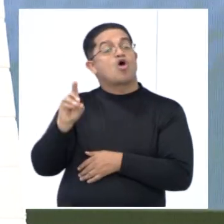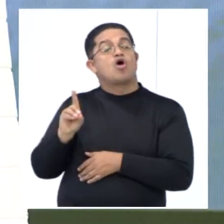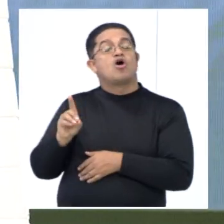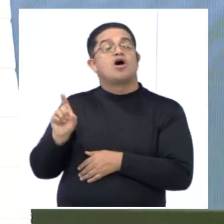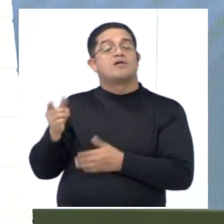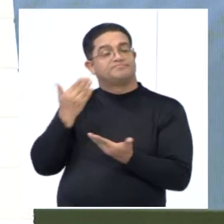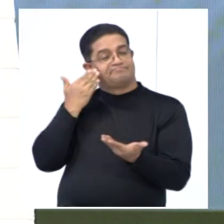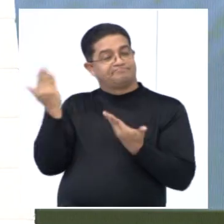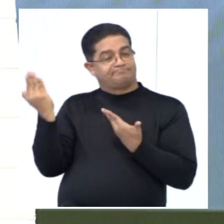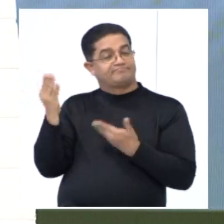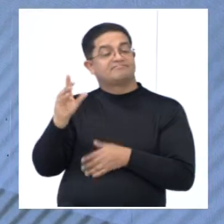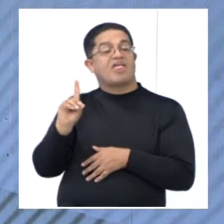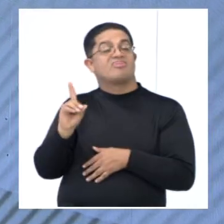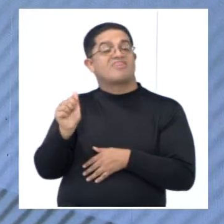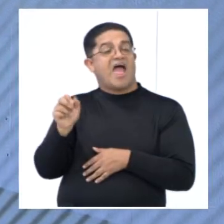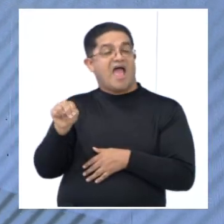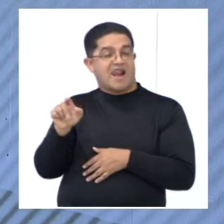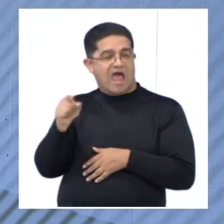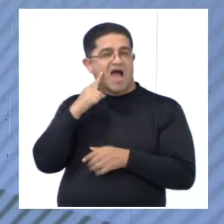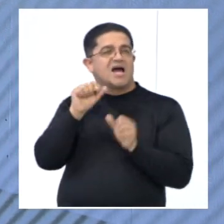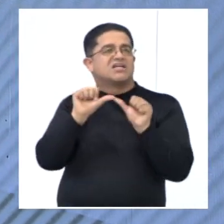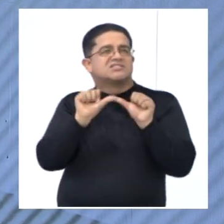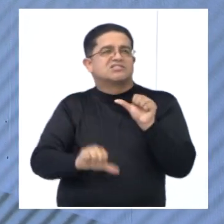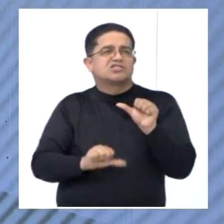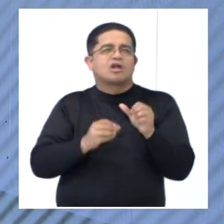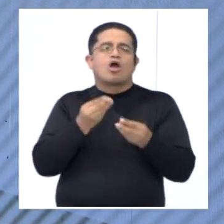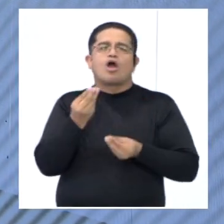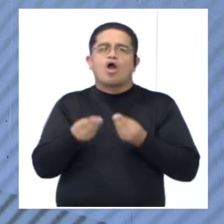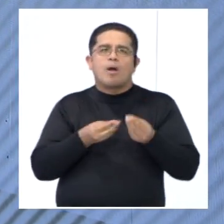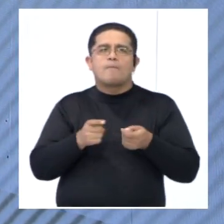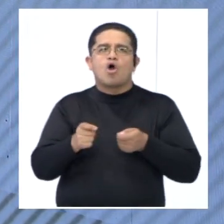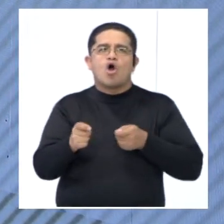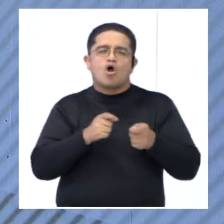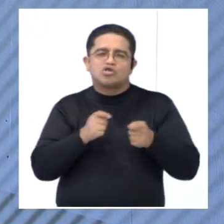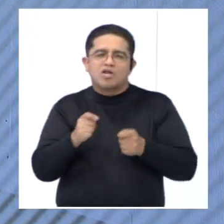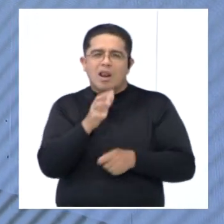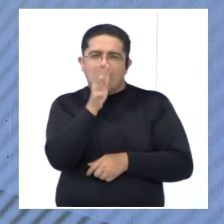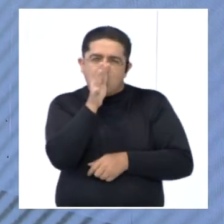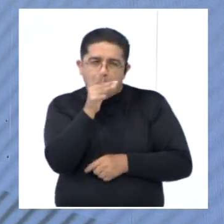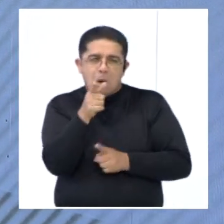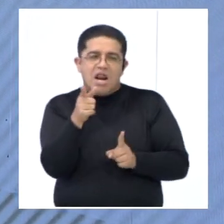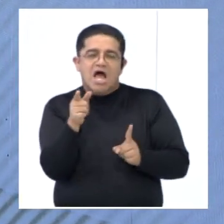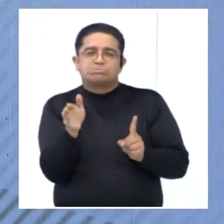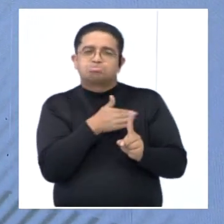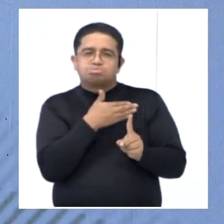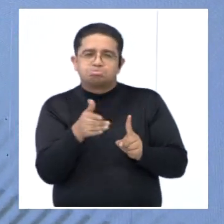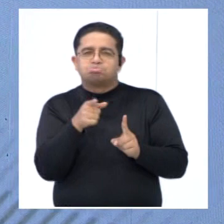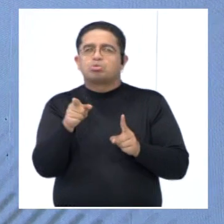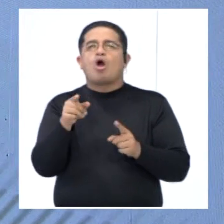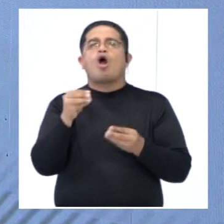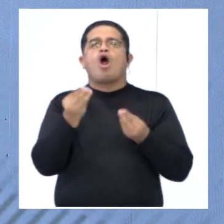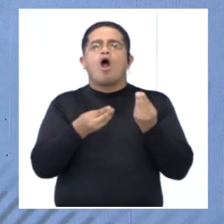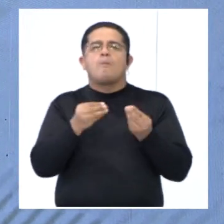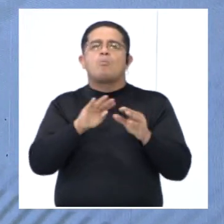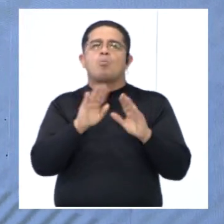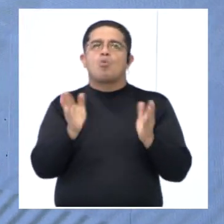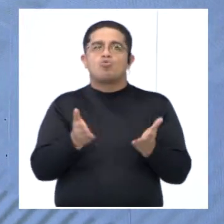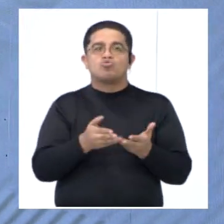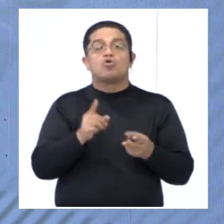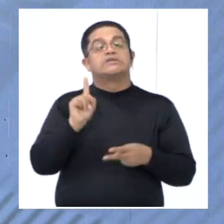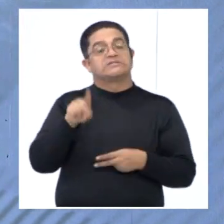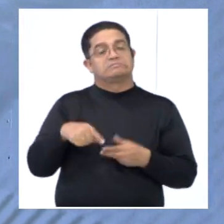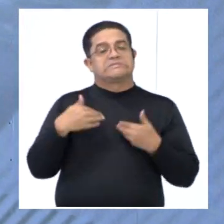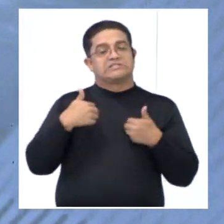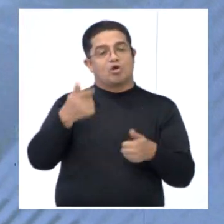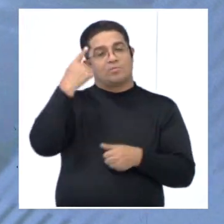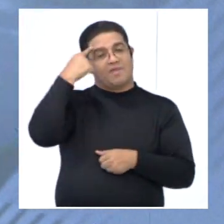estará acompañando para hablar cómo manejar el bullying, cómo se ha visto el impacto en el mundo y además nuestra salud